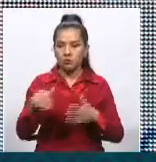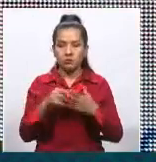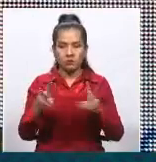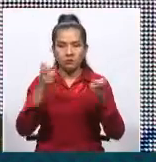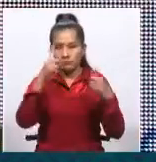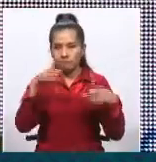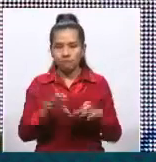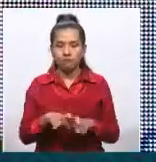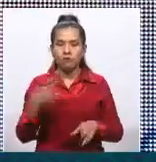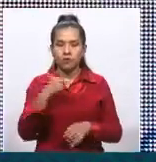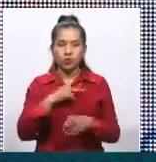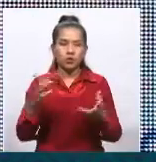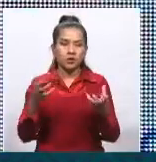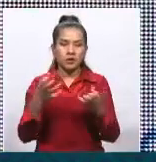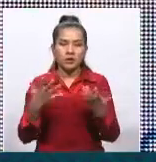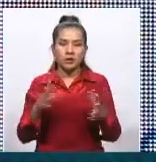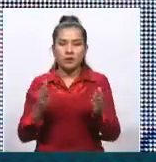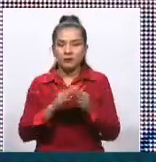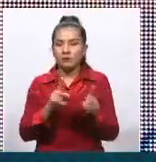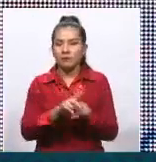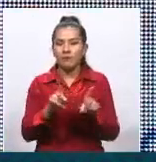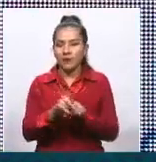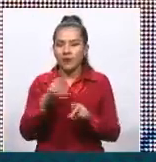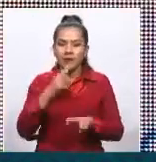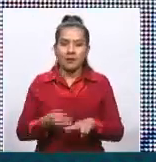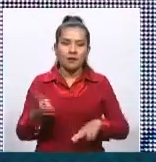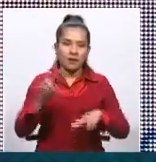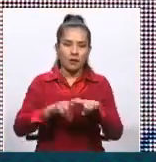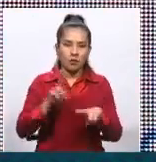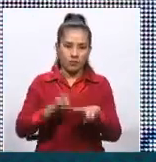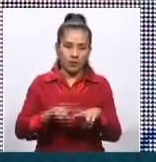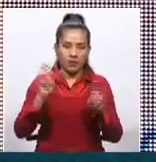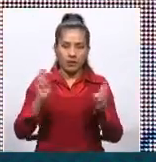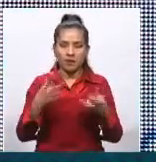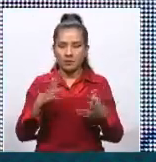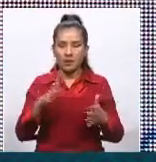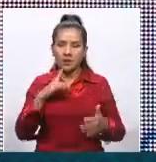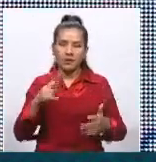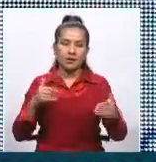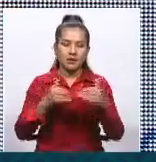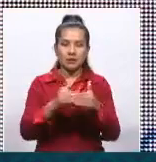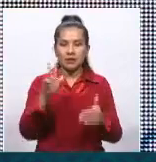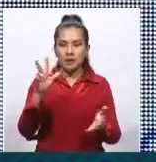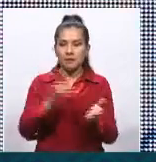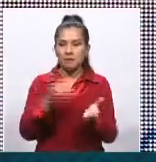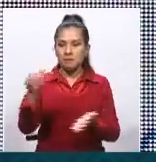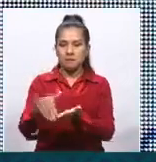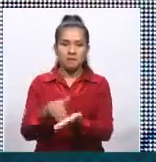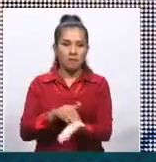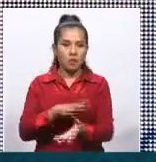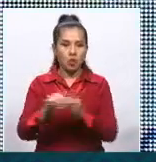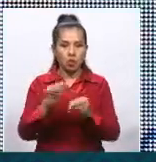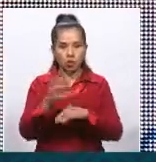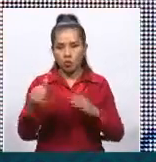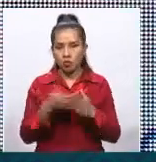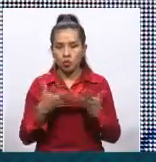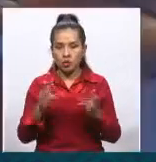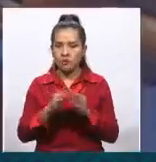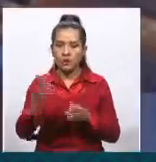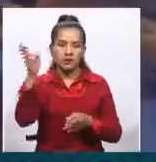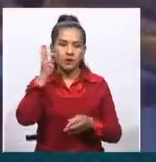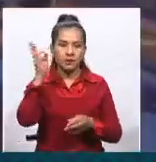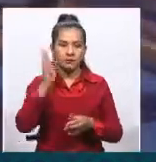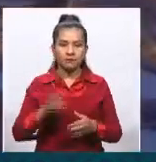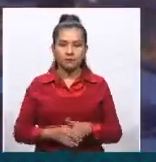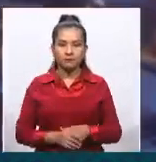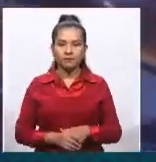tener este incremental amarillo que nos permitió llegar casi a los 3 mil millones de dólares como renta petrolera.